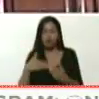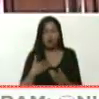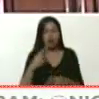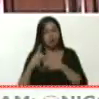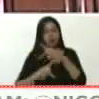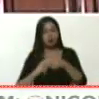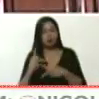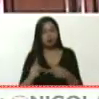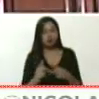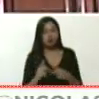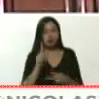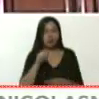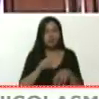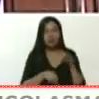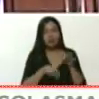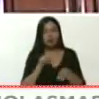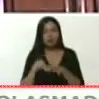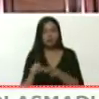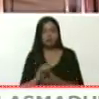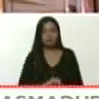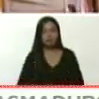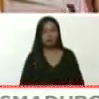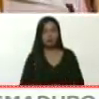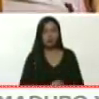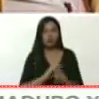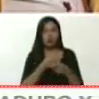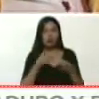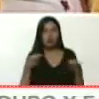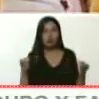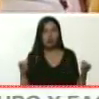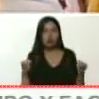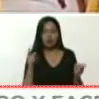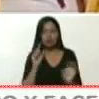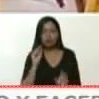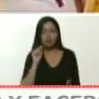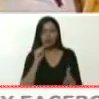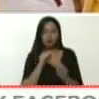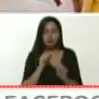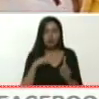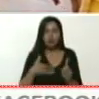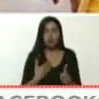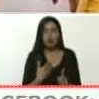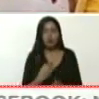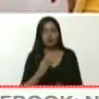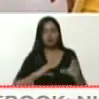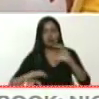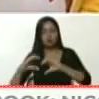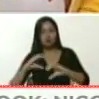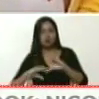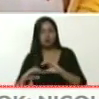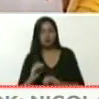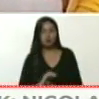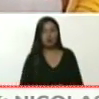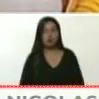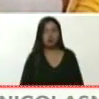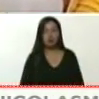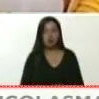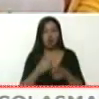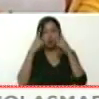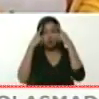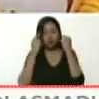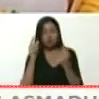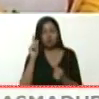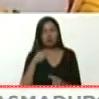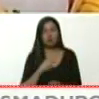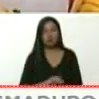producción agrícola, no para lo general, sino para la producción específica, a los científicos, a los expertos. Bueno,